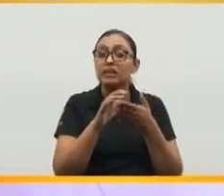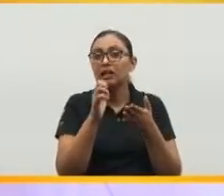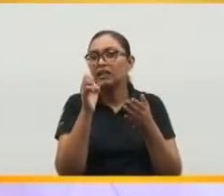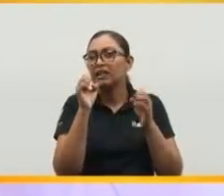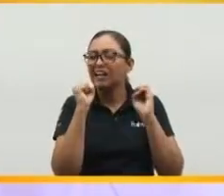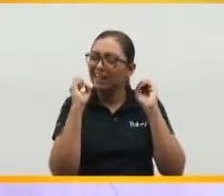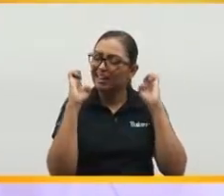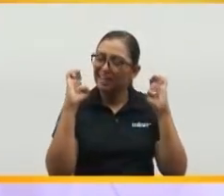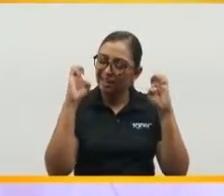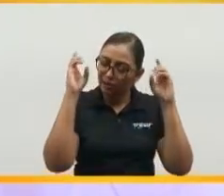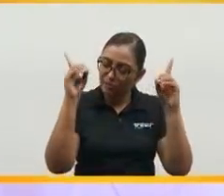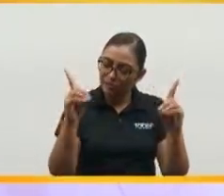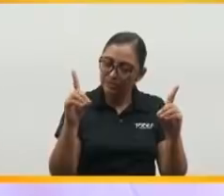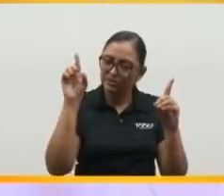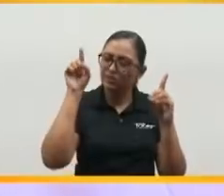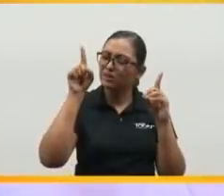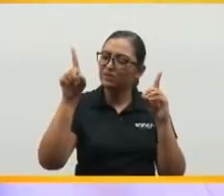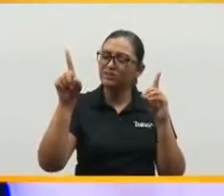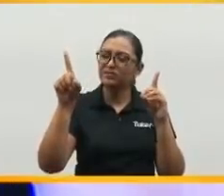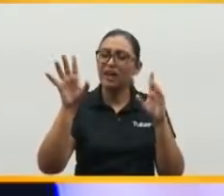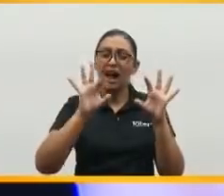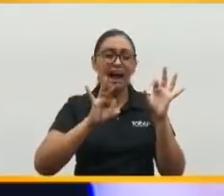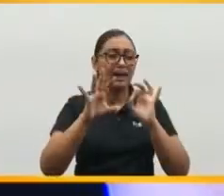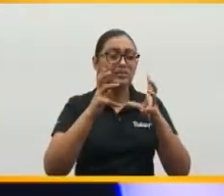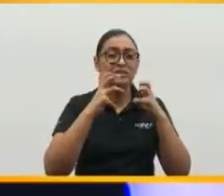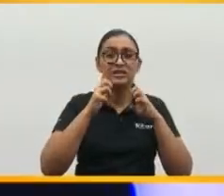educación, de migración.